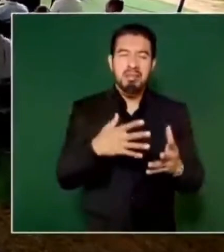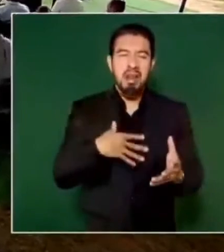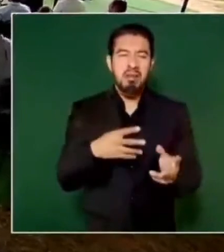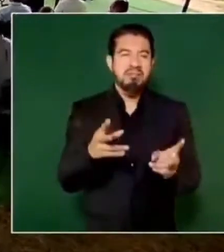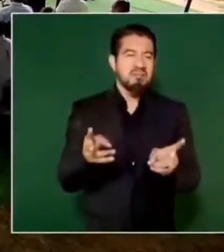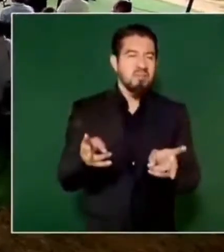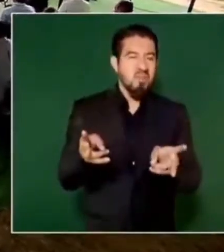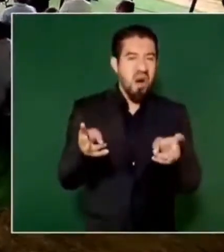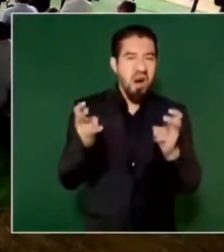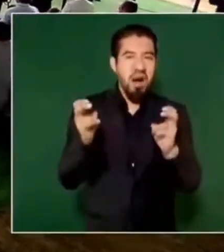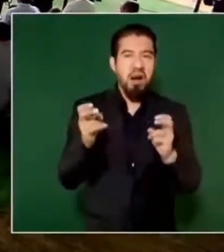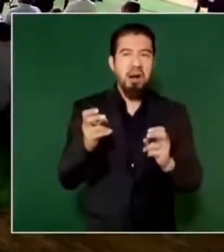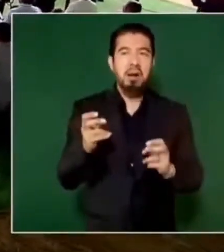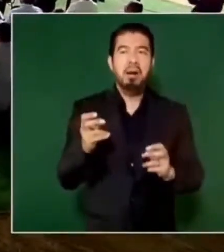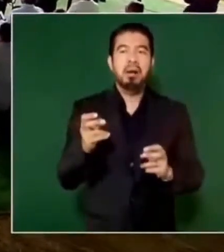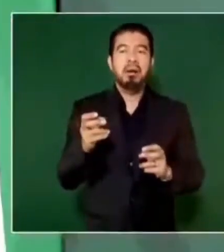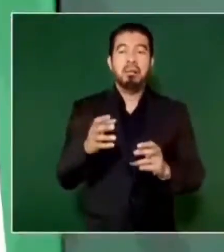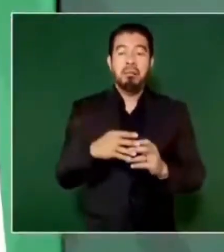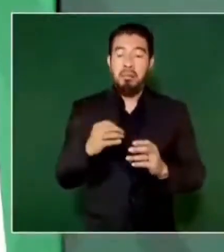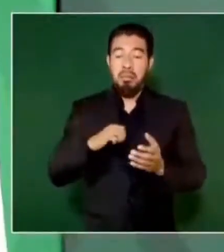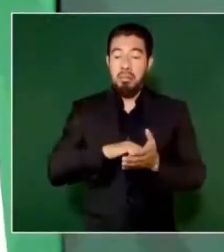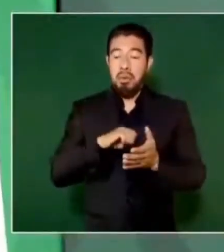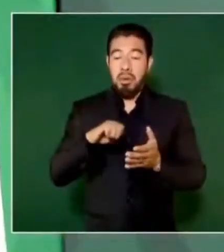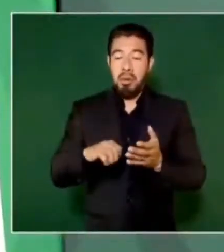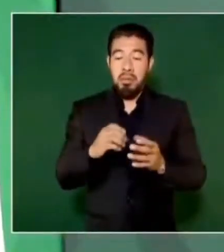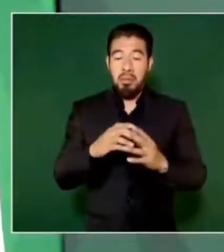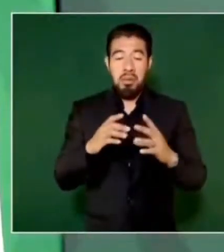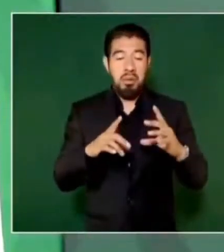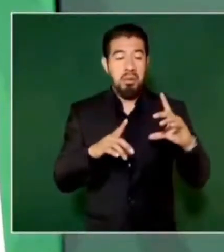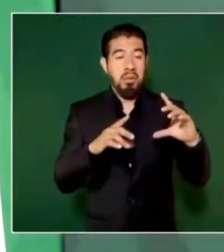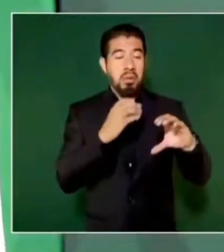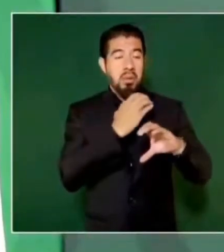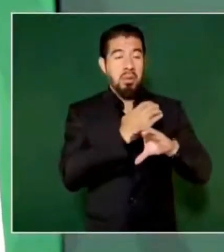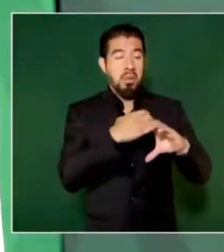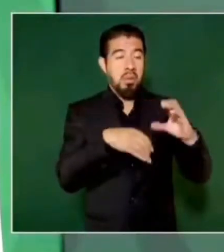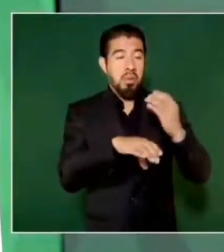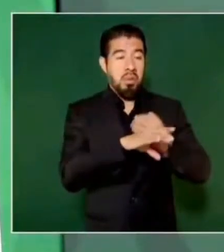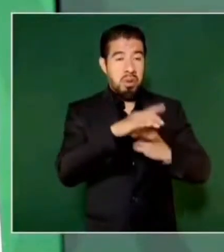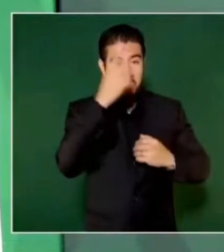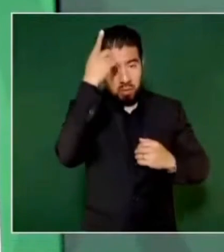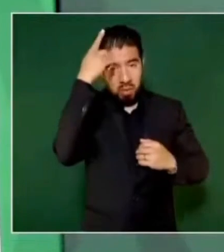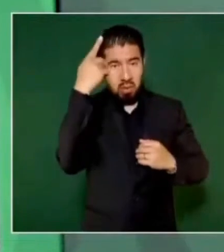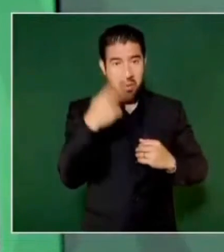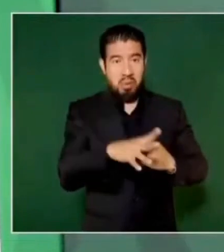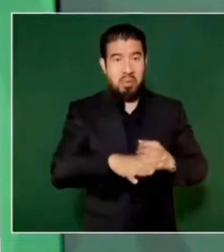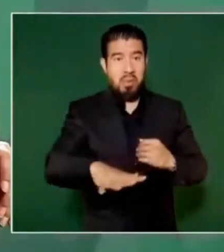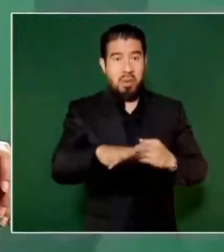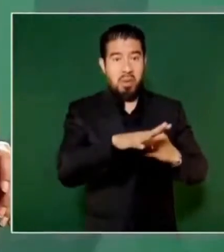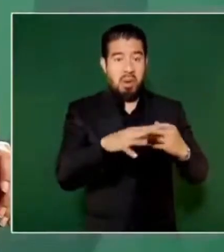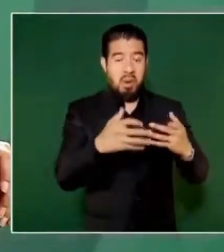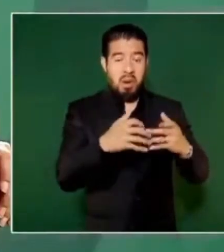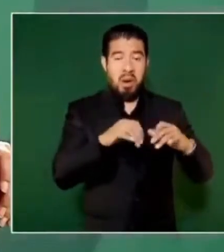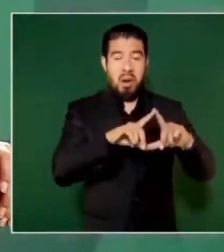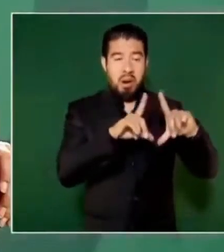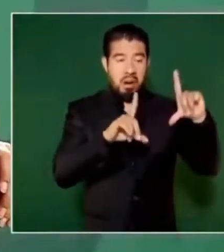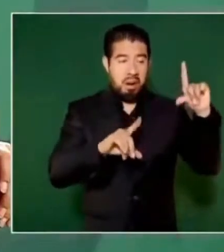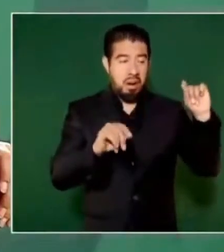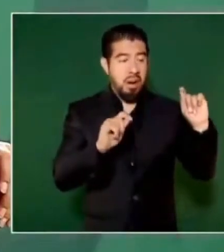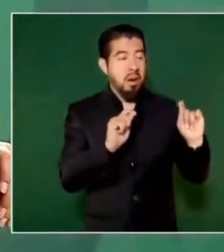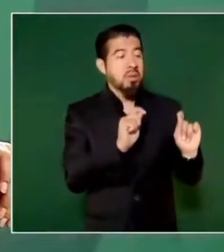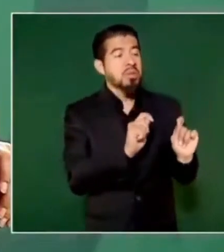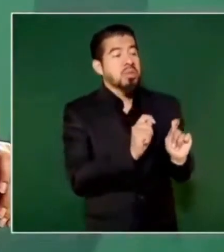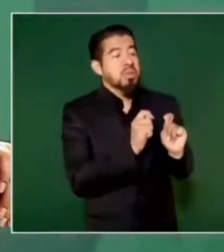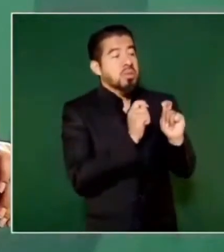hicieron de entregar los bienes de la nación, los bienes del pueblo a particulares, a un grupo